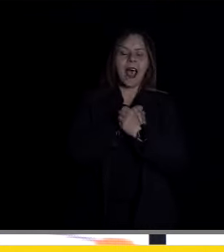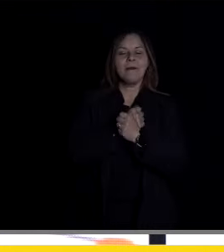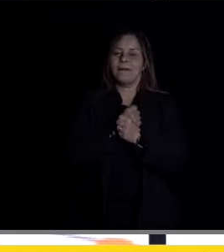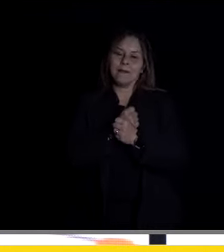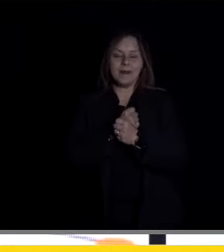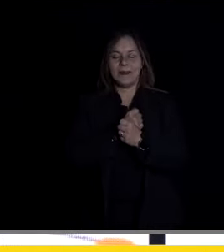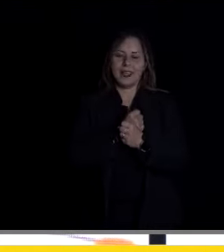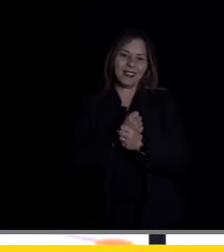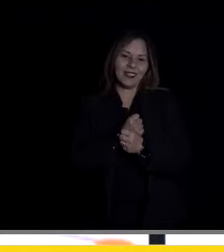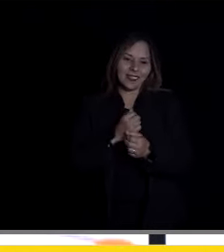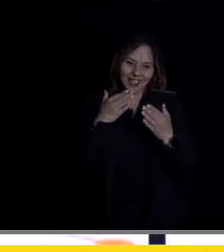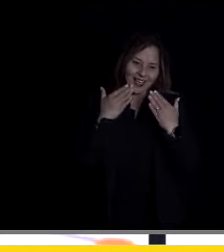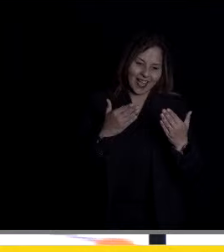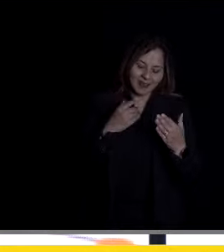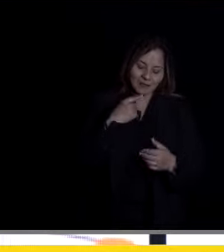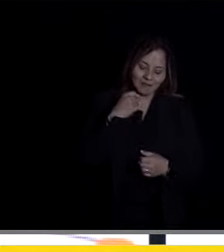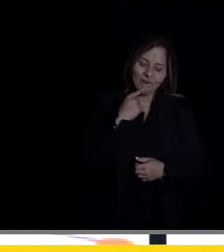extraordinaria. Gracias por decir que sí.